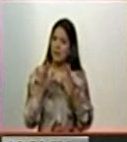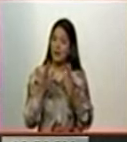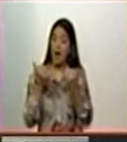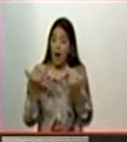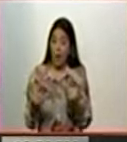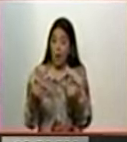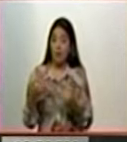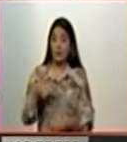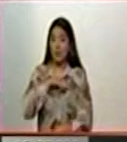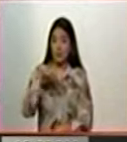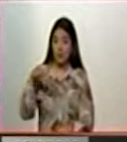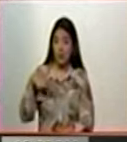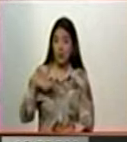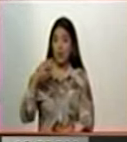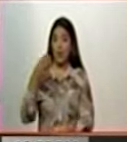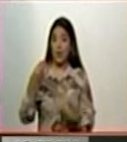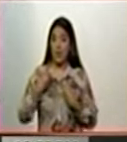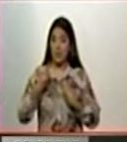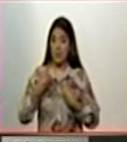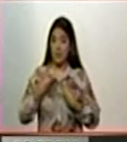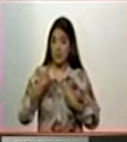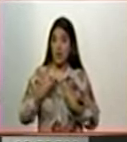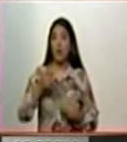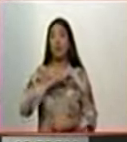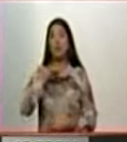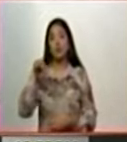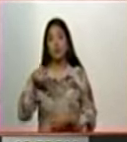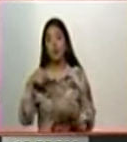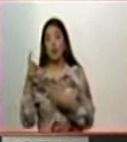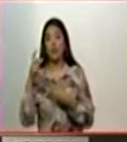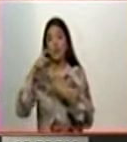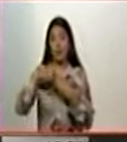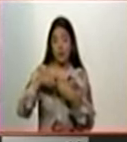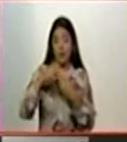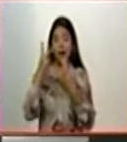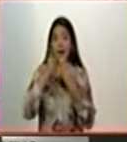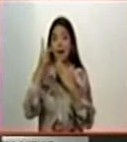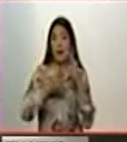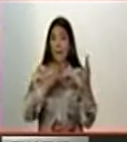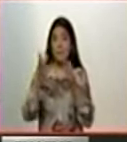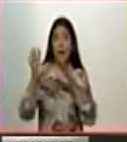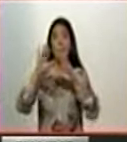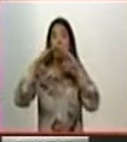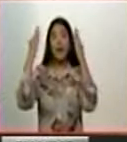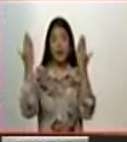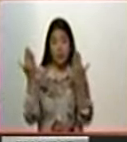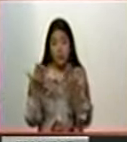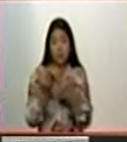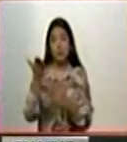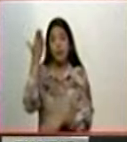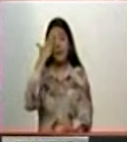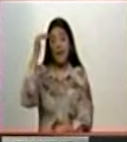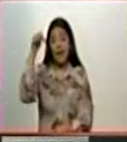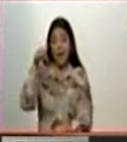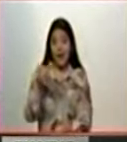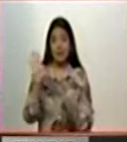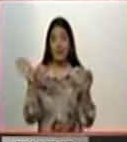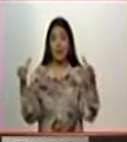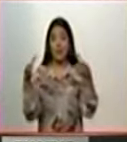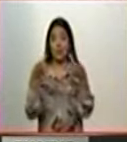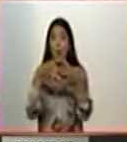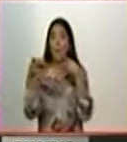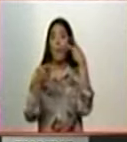en día. Y nosotros hemos incluido en la agenda, para que el mundo lo sepa, que este Consejo